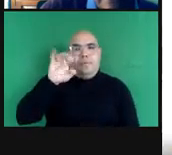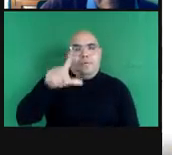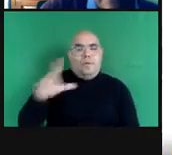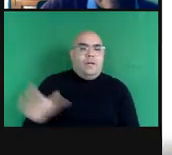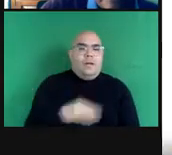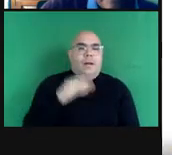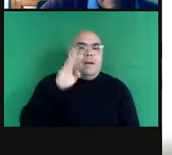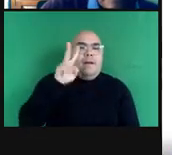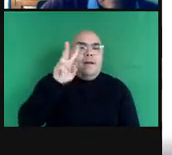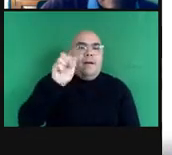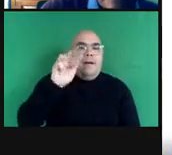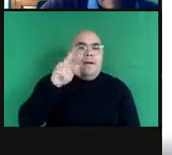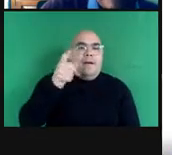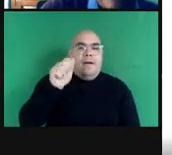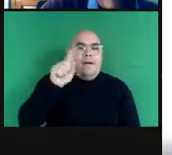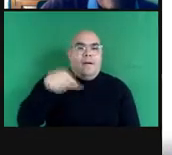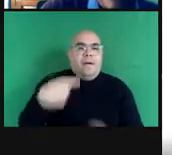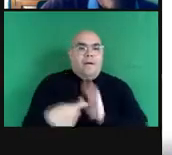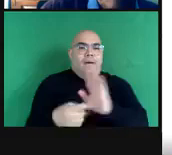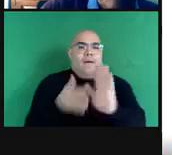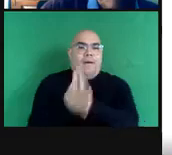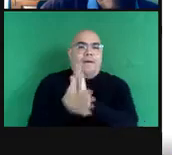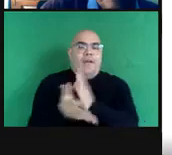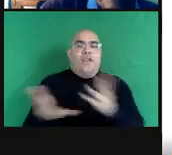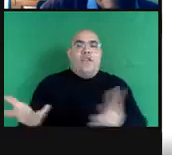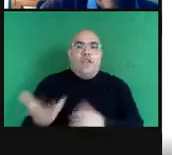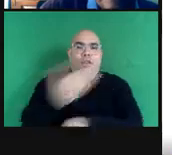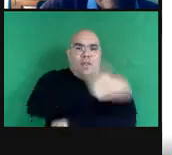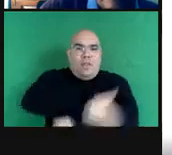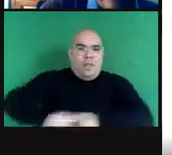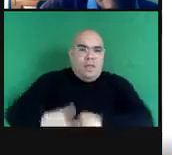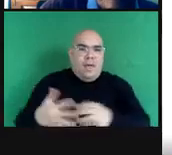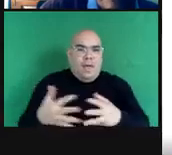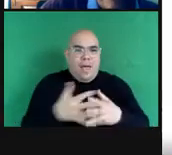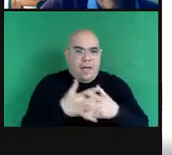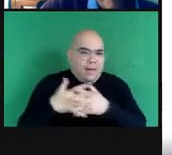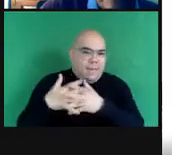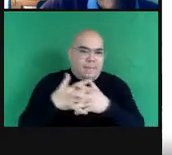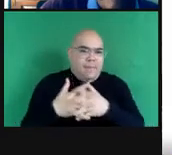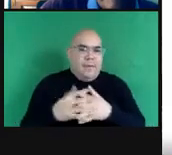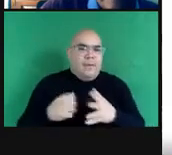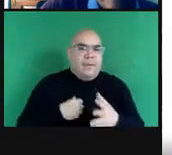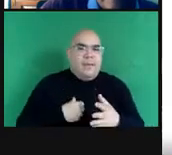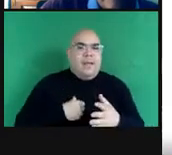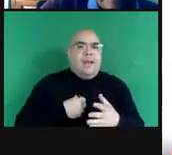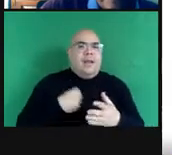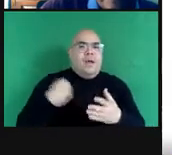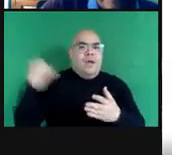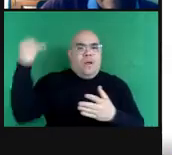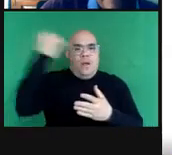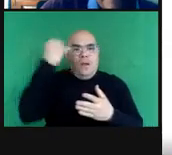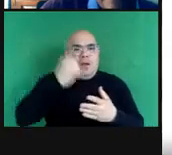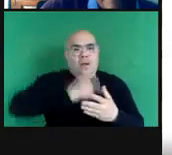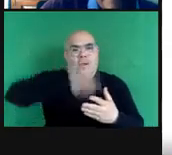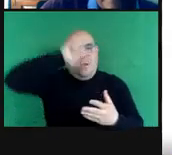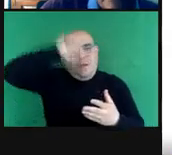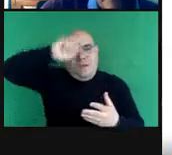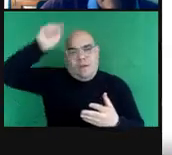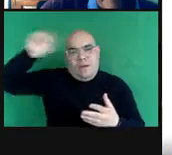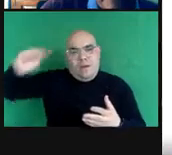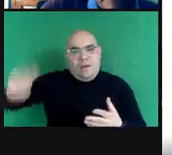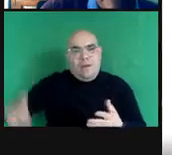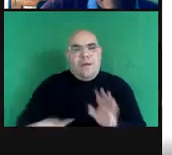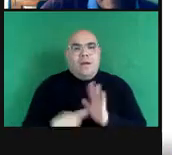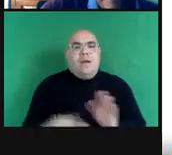Edgar Negret, que queda aquí en la Avenida de las Américas, que tiene una pintura auténtica del